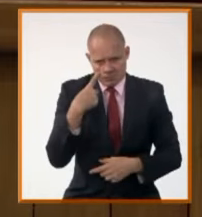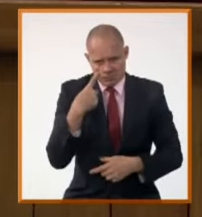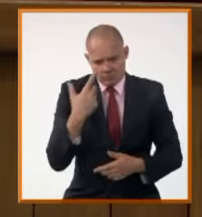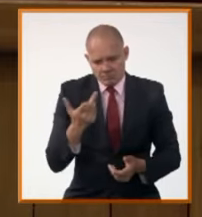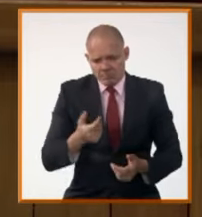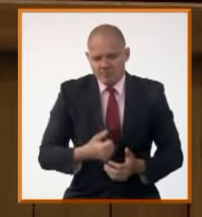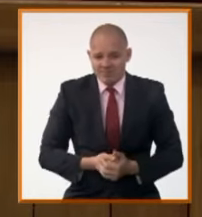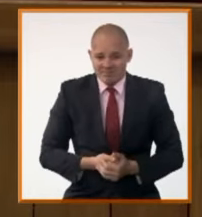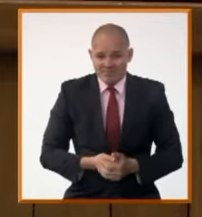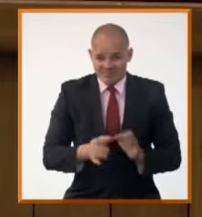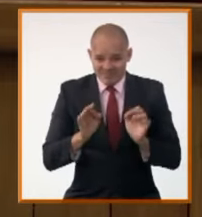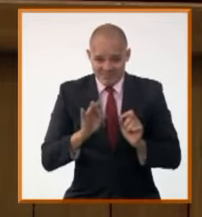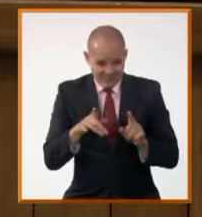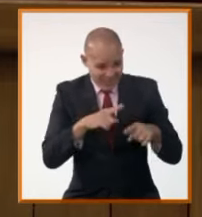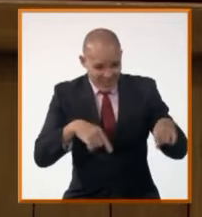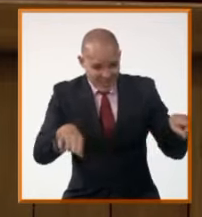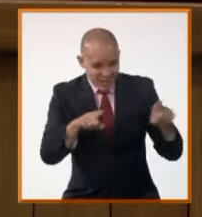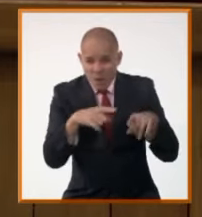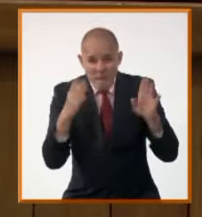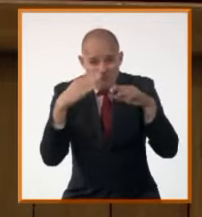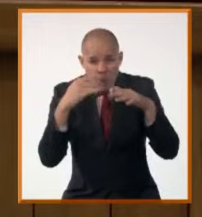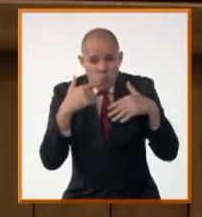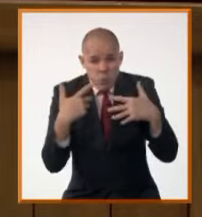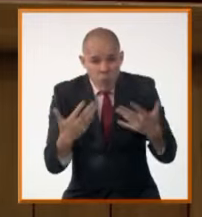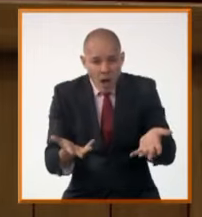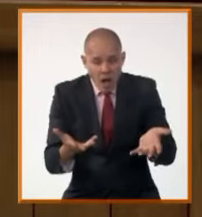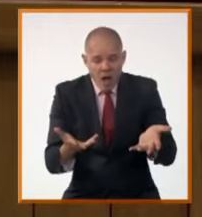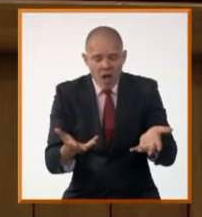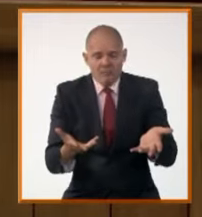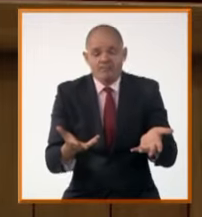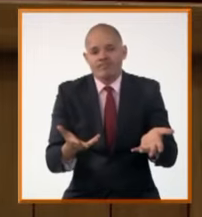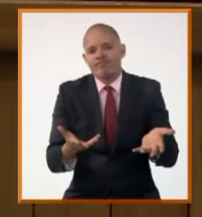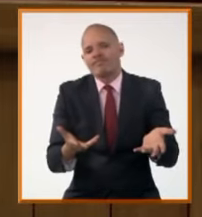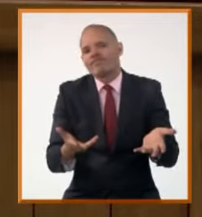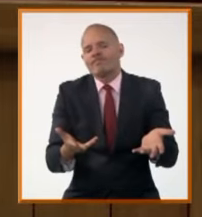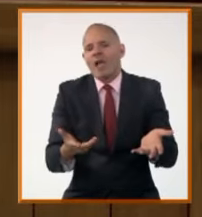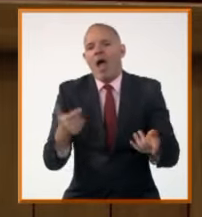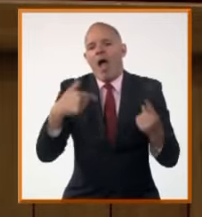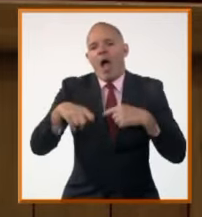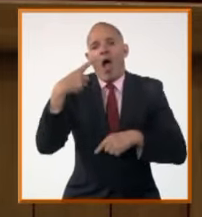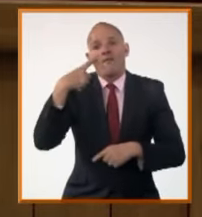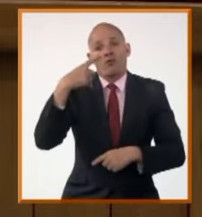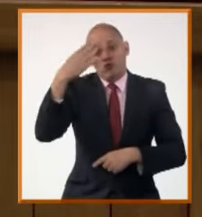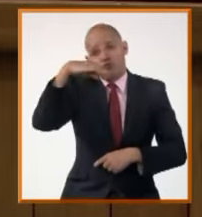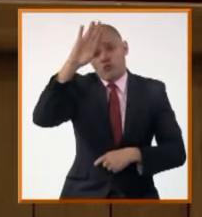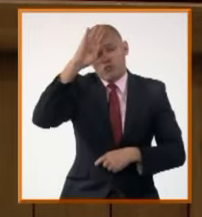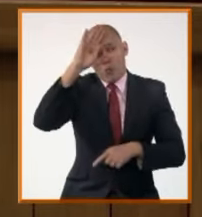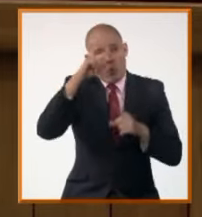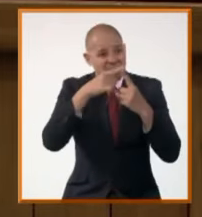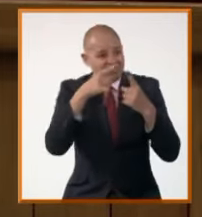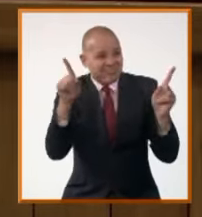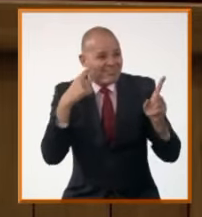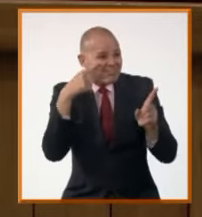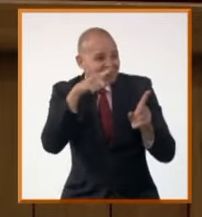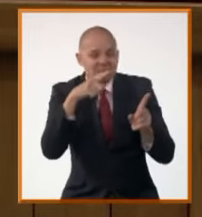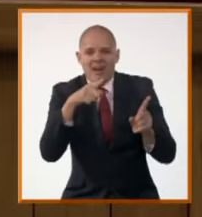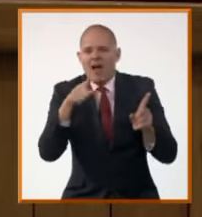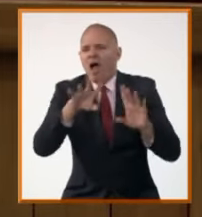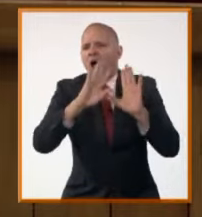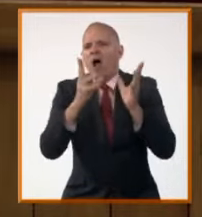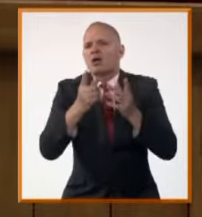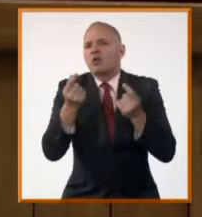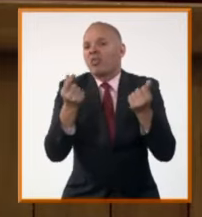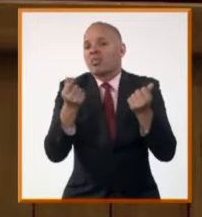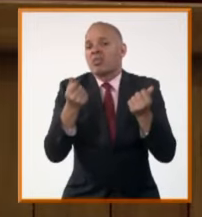todo ello ha agravado el desbalance histórico de la balanza comercial del país, fundamentalmente porque no se han cumplido